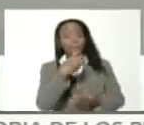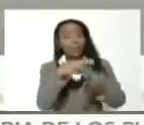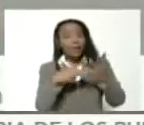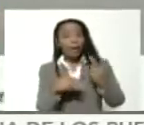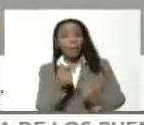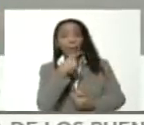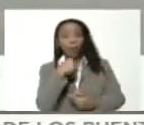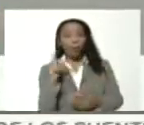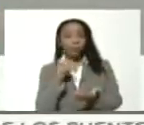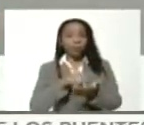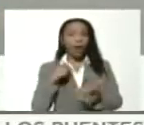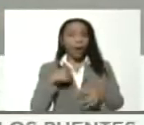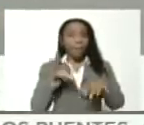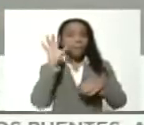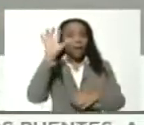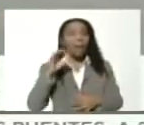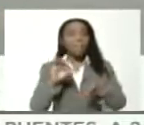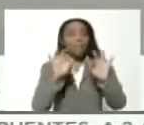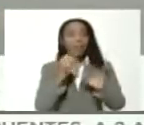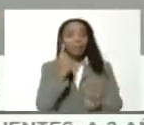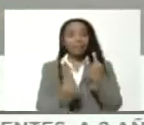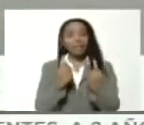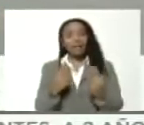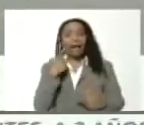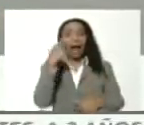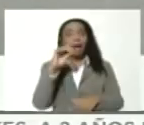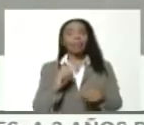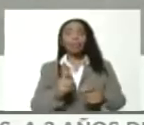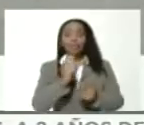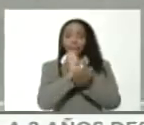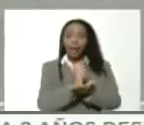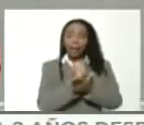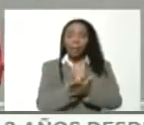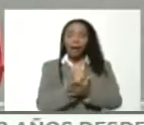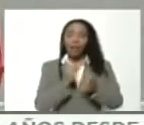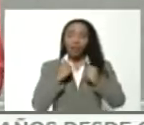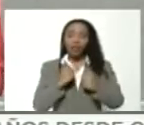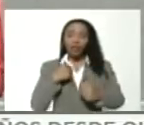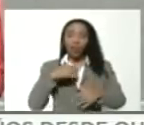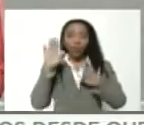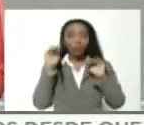país, destinados especialmente para los pacientes que se encuentran en terapia intensiva. Con esta información yo despido este contacto. Adelante.